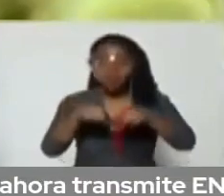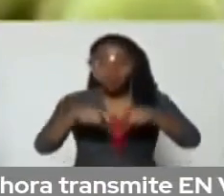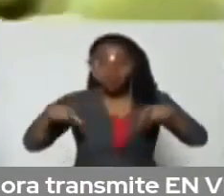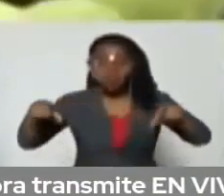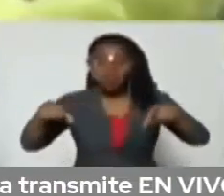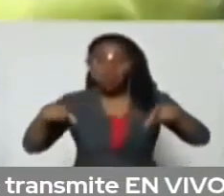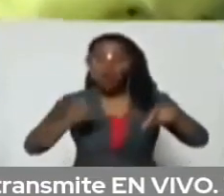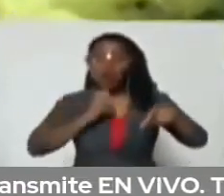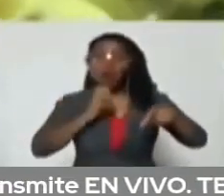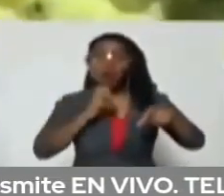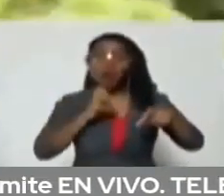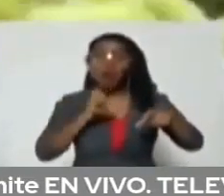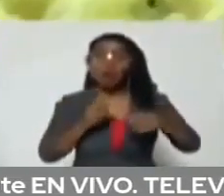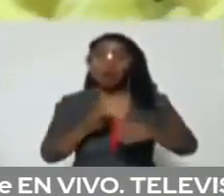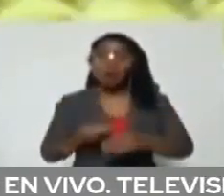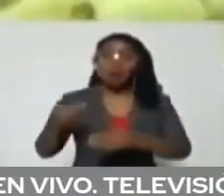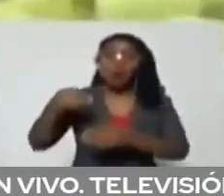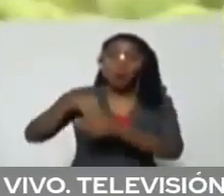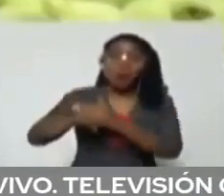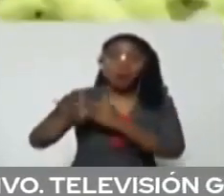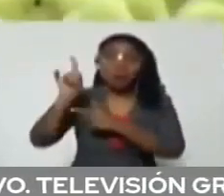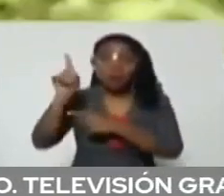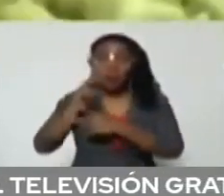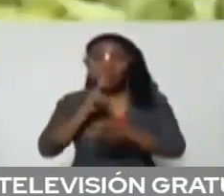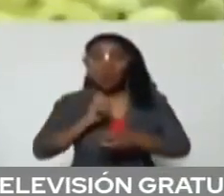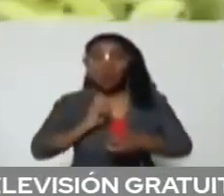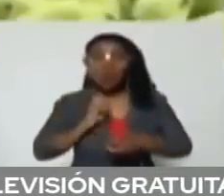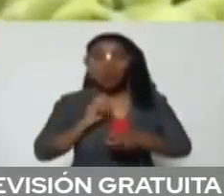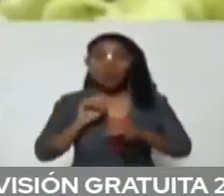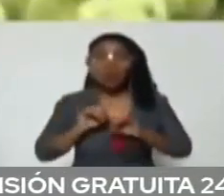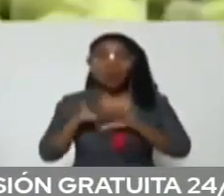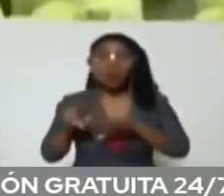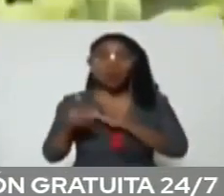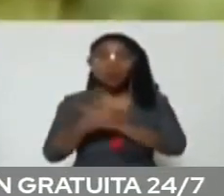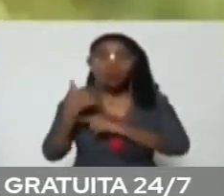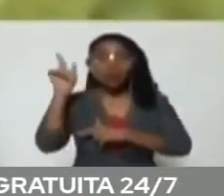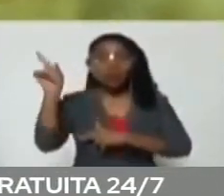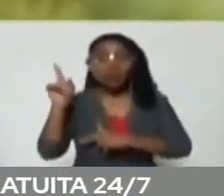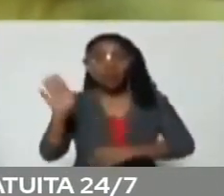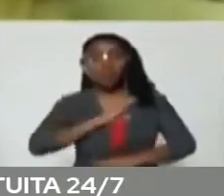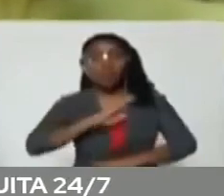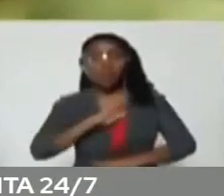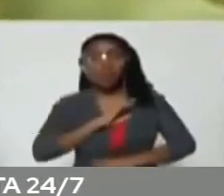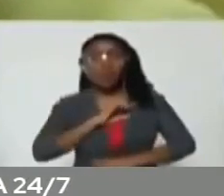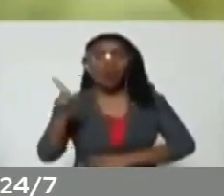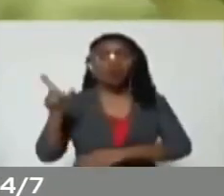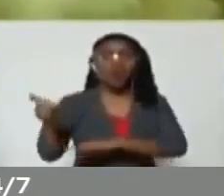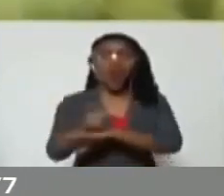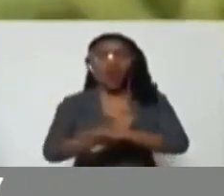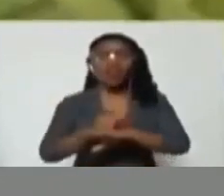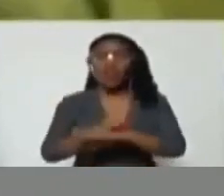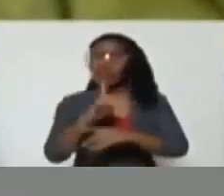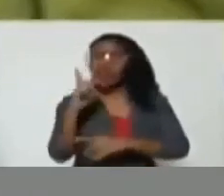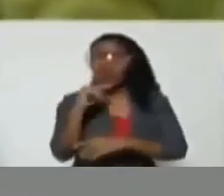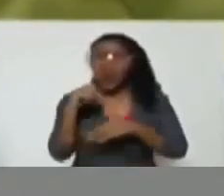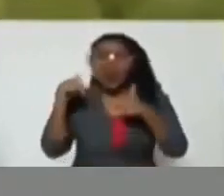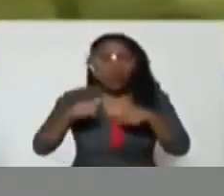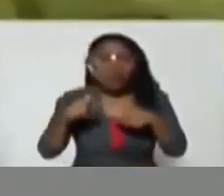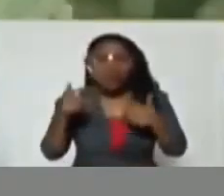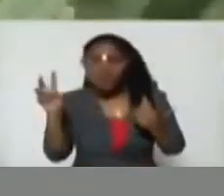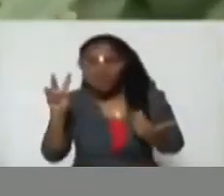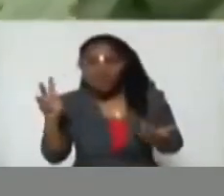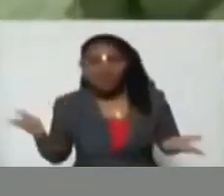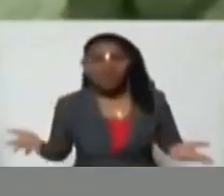oro depositadas en el Banco de Inglaterra. El mandatario bolivariano tildó de piratería del siglo XXI el robo del